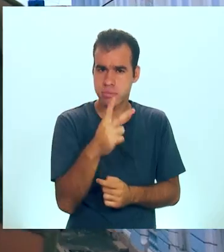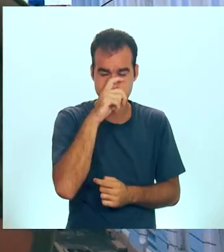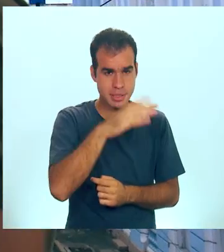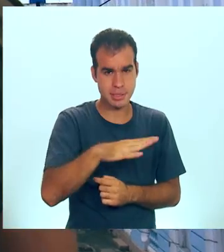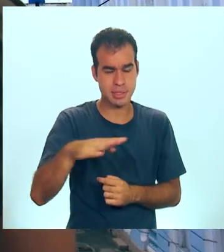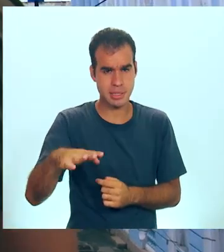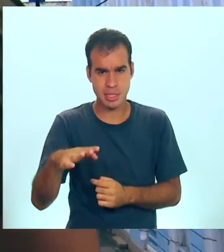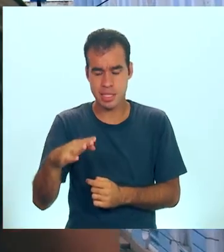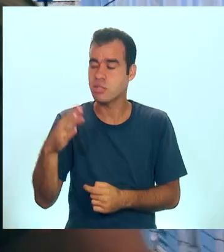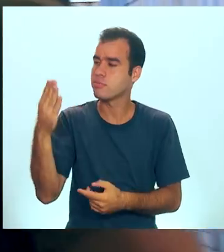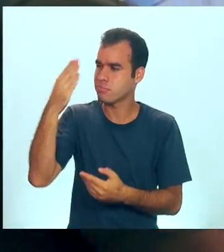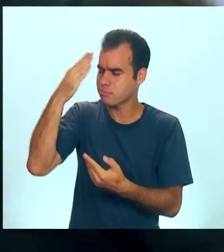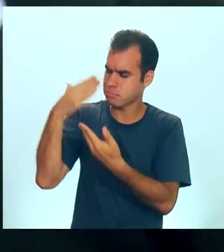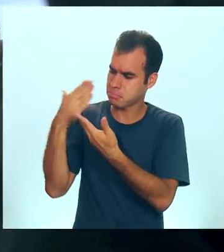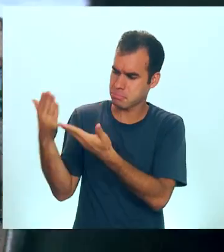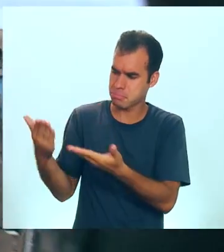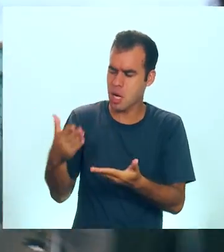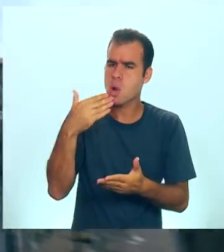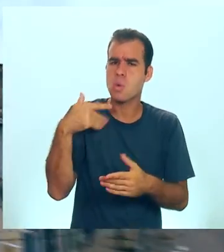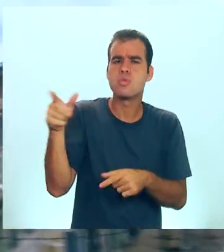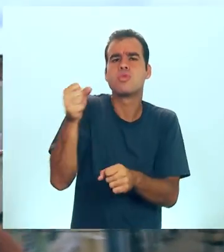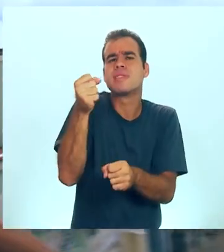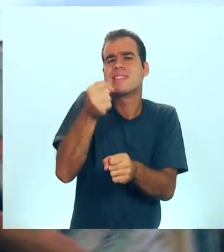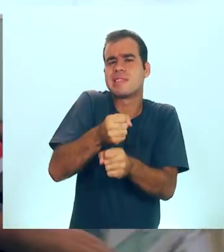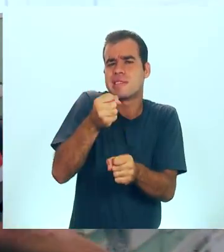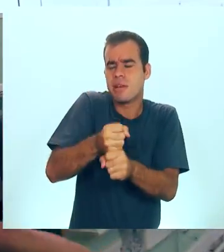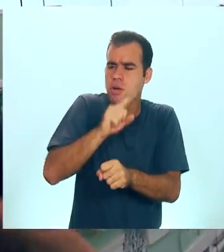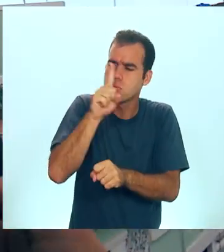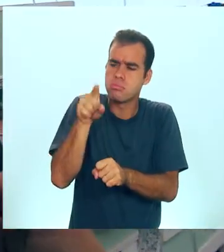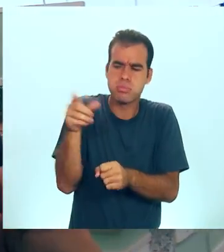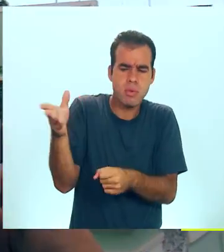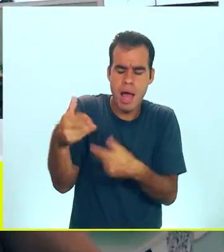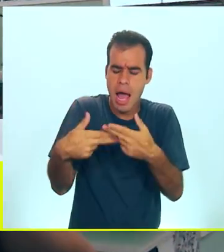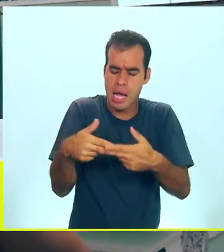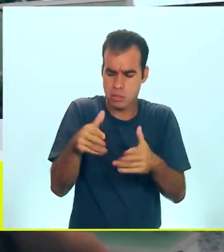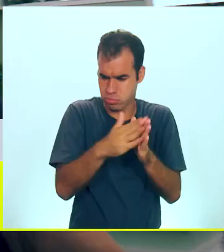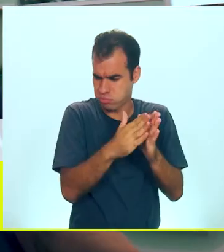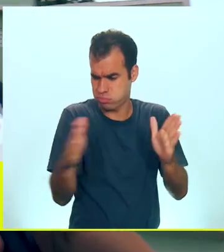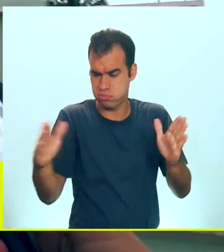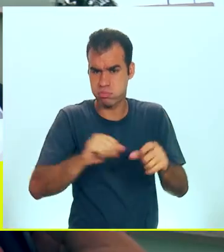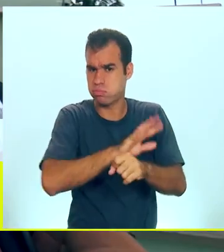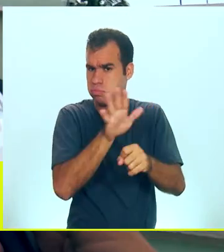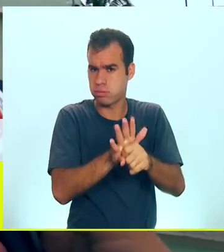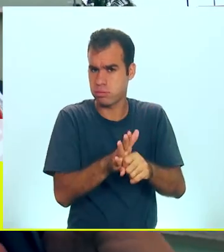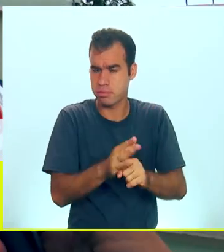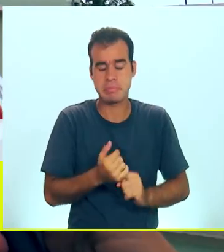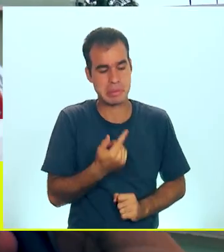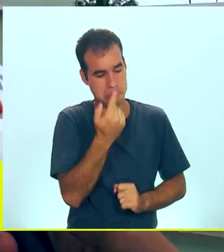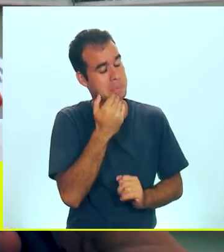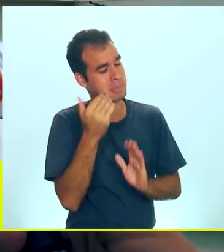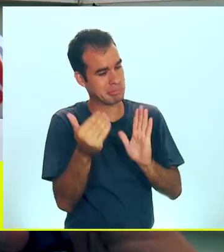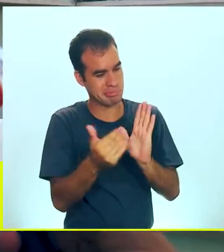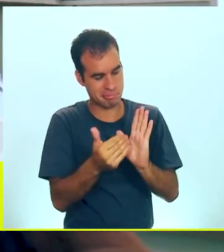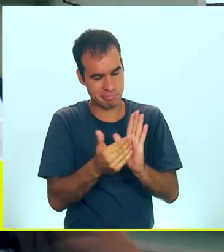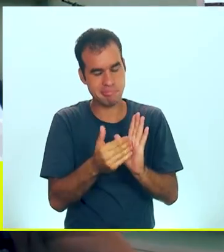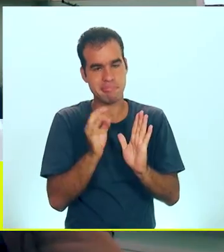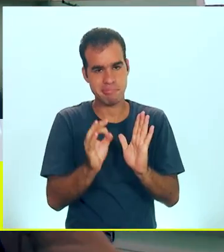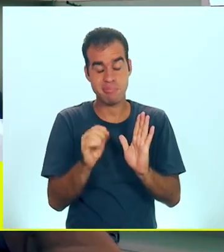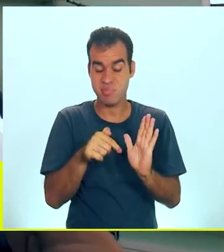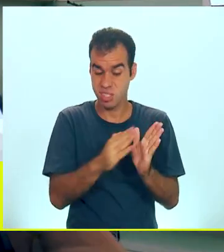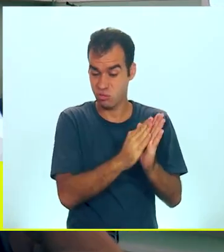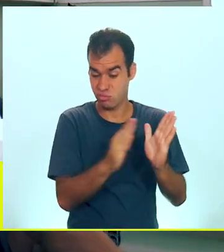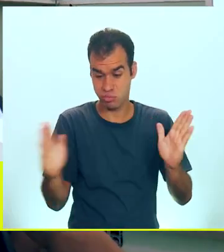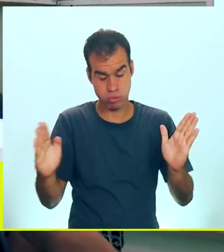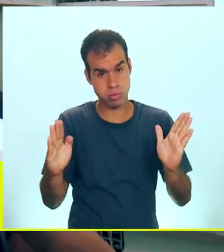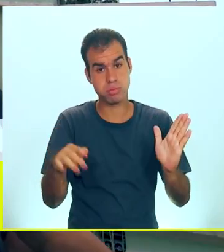que has realizado durante este tiempo. Bueno, primeramente buenas tardes a todos los televidentes. Bueno, esta ha sido una etapa de